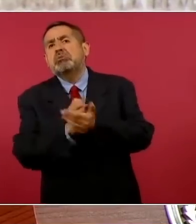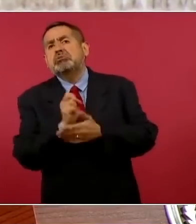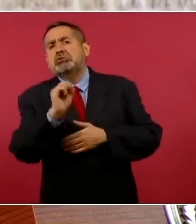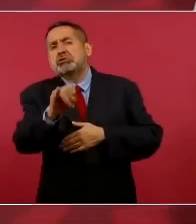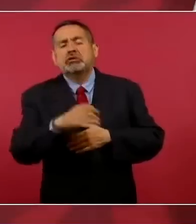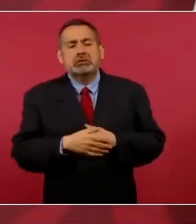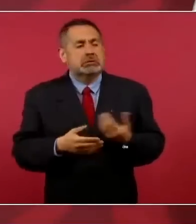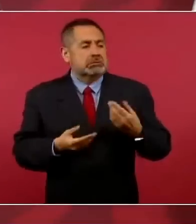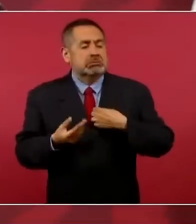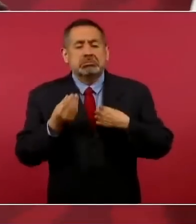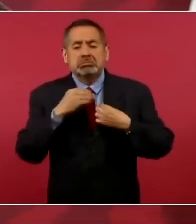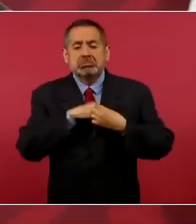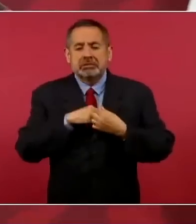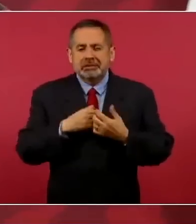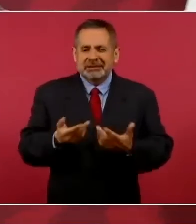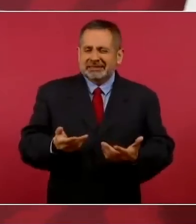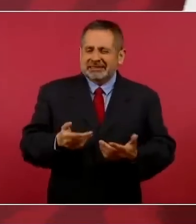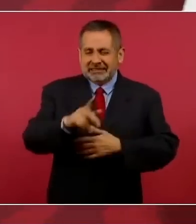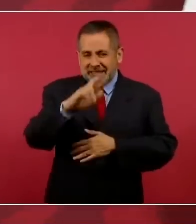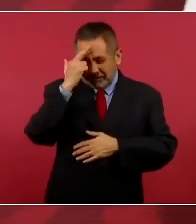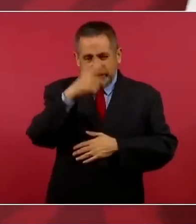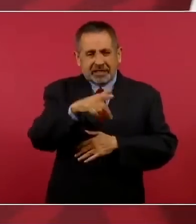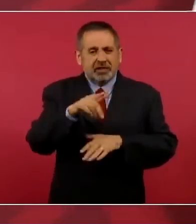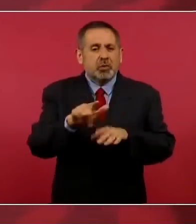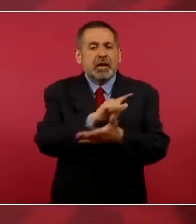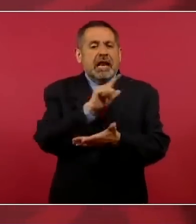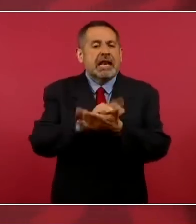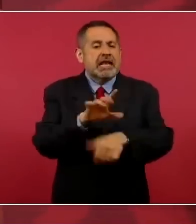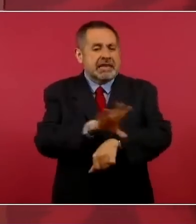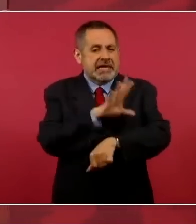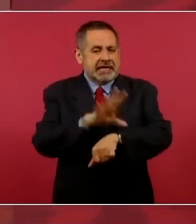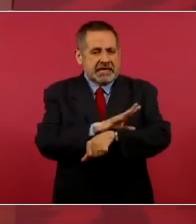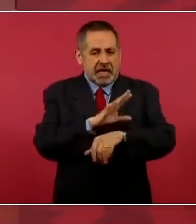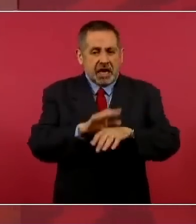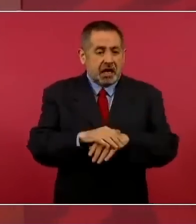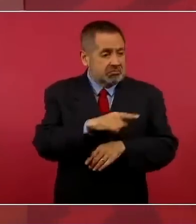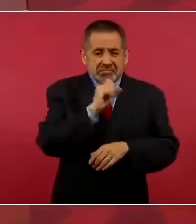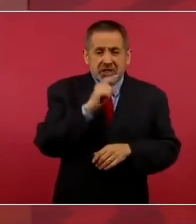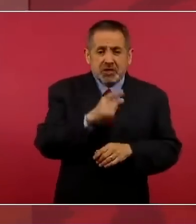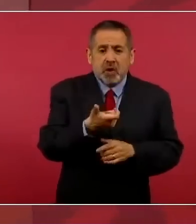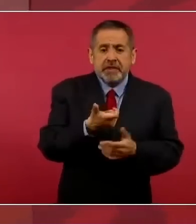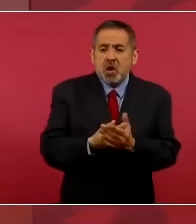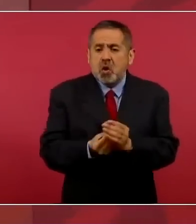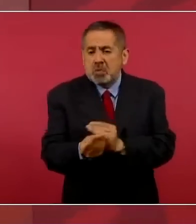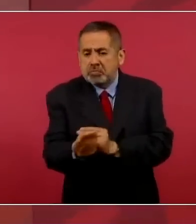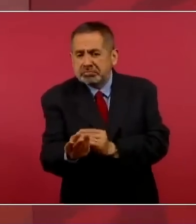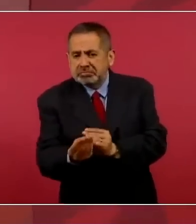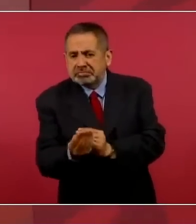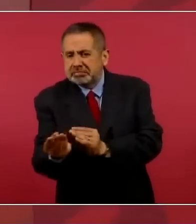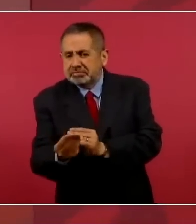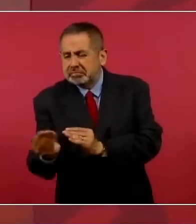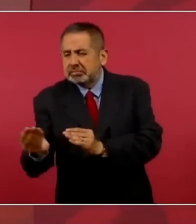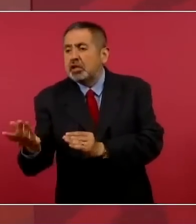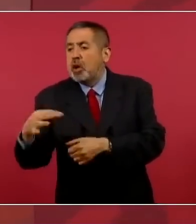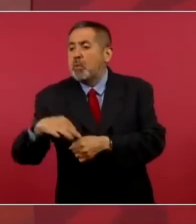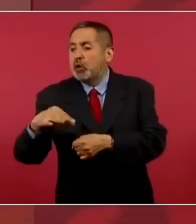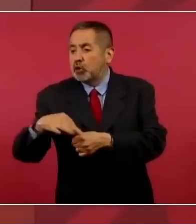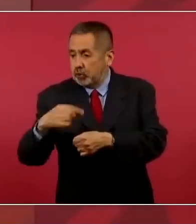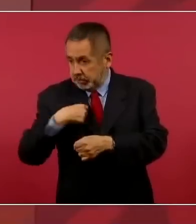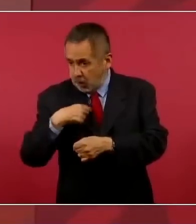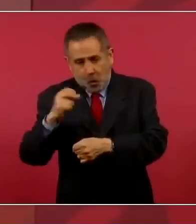Cuando aprobaron la reforma energética, repartieron dinero, compraron los